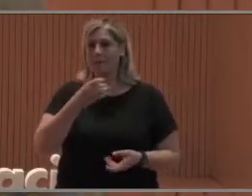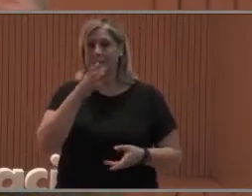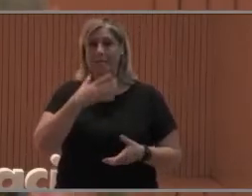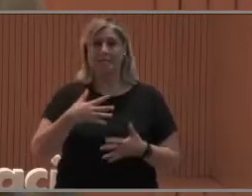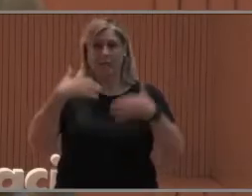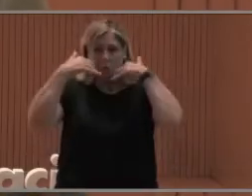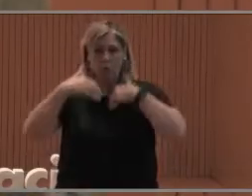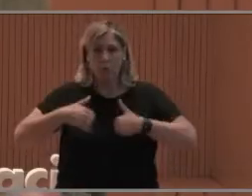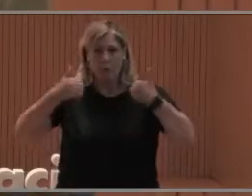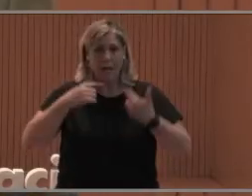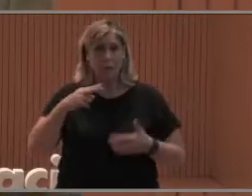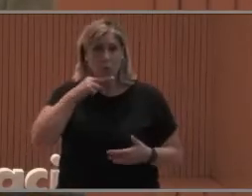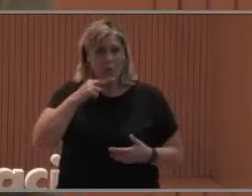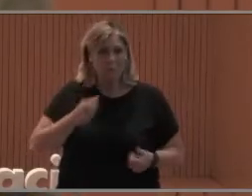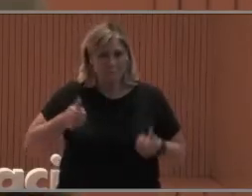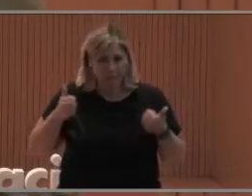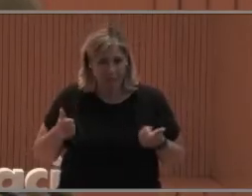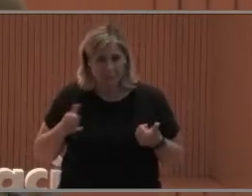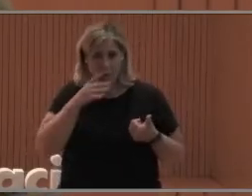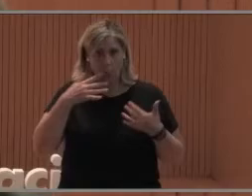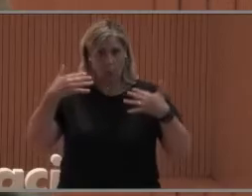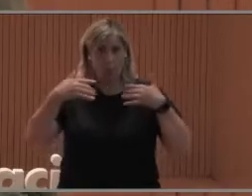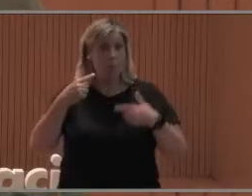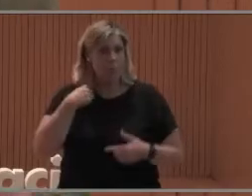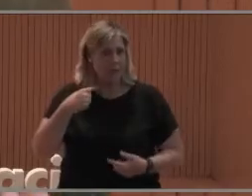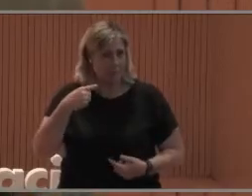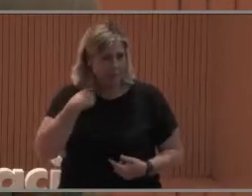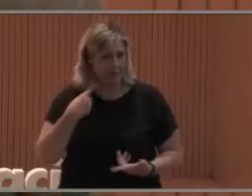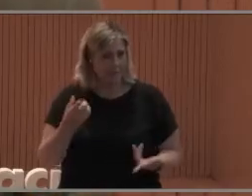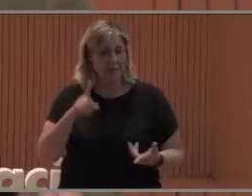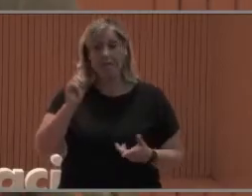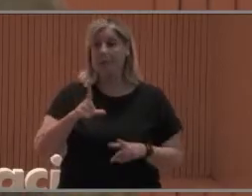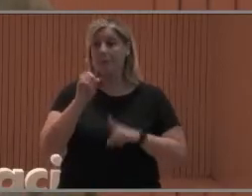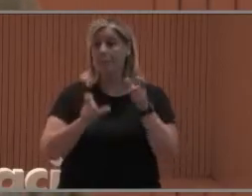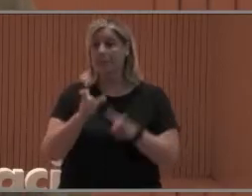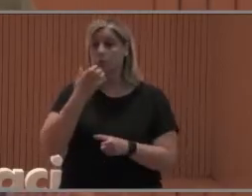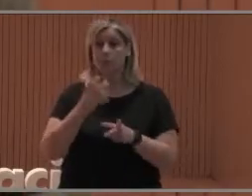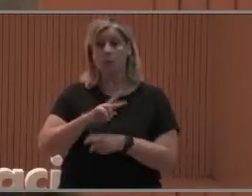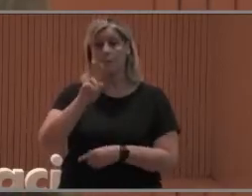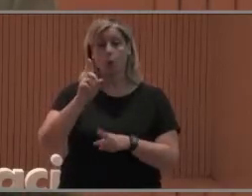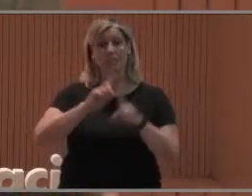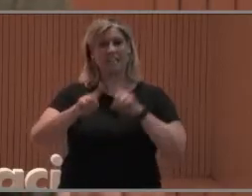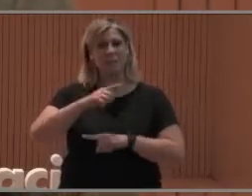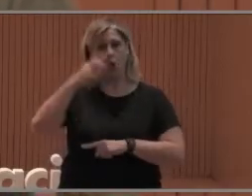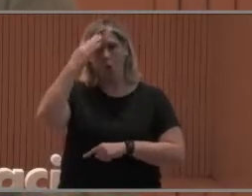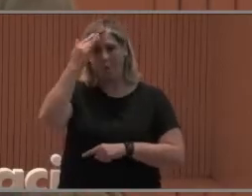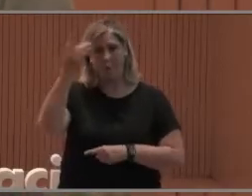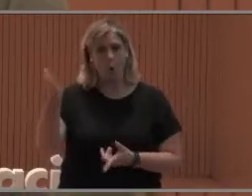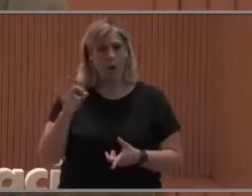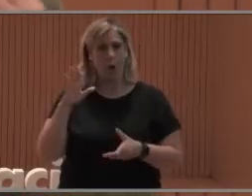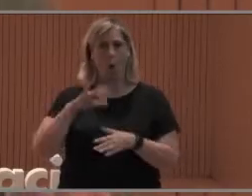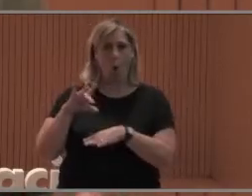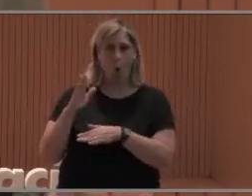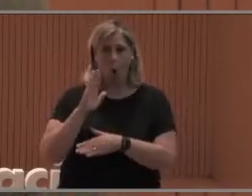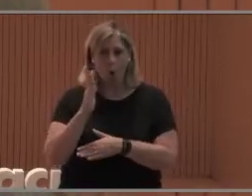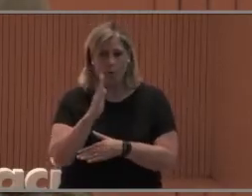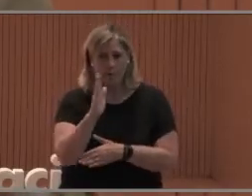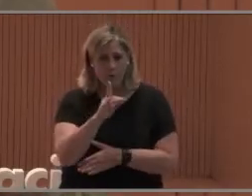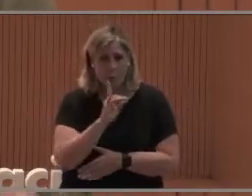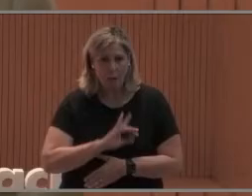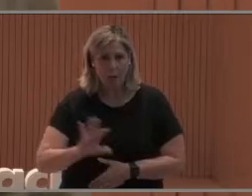neurolépticos, anticolinérgicos, tranquilizantes. Las personas con trastornos de la memoria, con dificultades de orientación, las personas con algunos